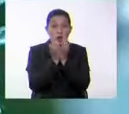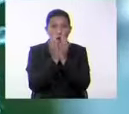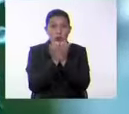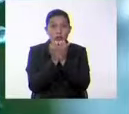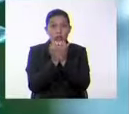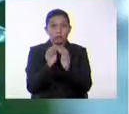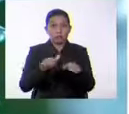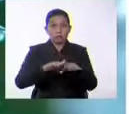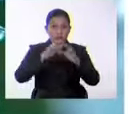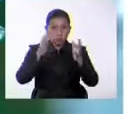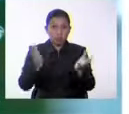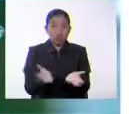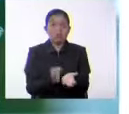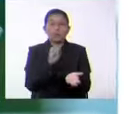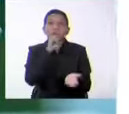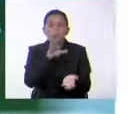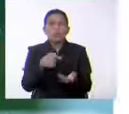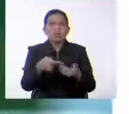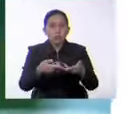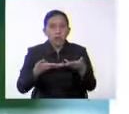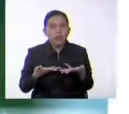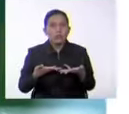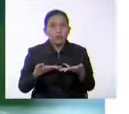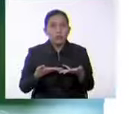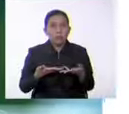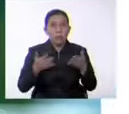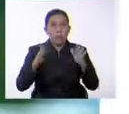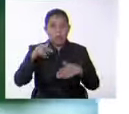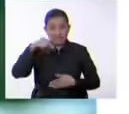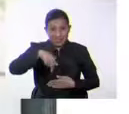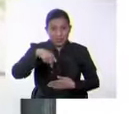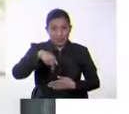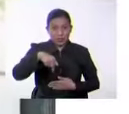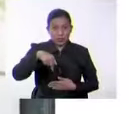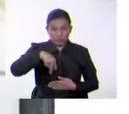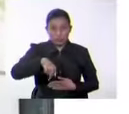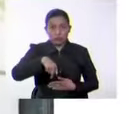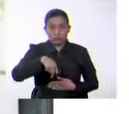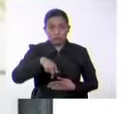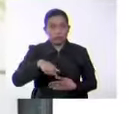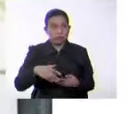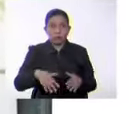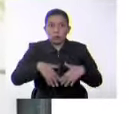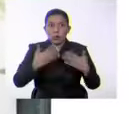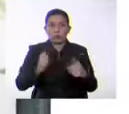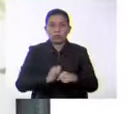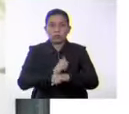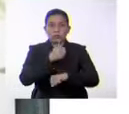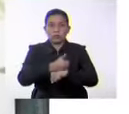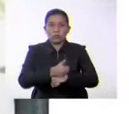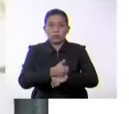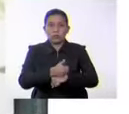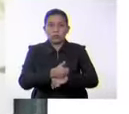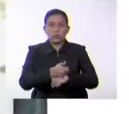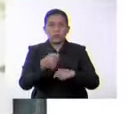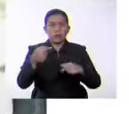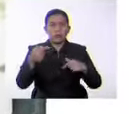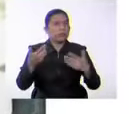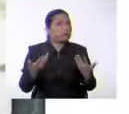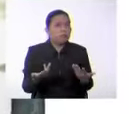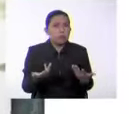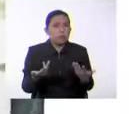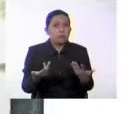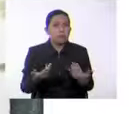nivel internacional, pero que en nuestra legislación nacional no se encuentra establecido como tal. Y que